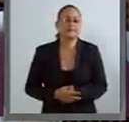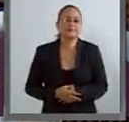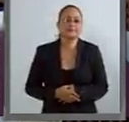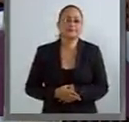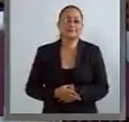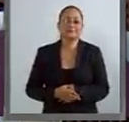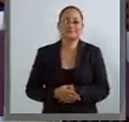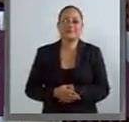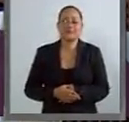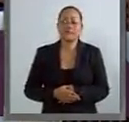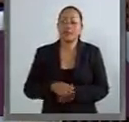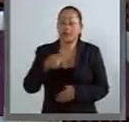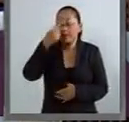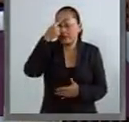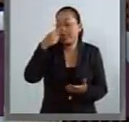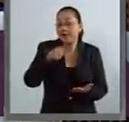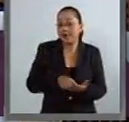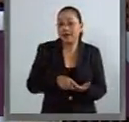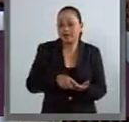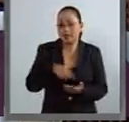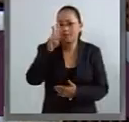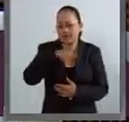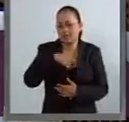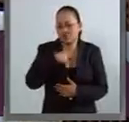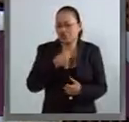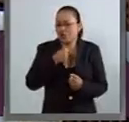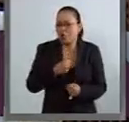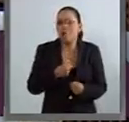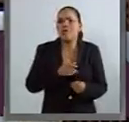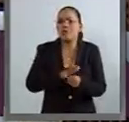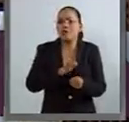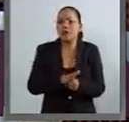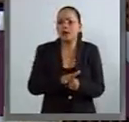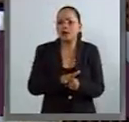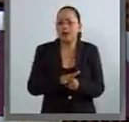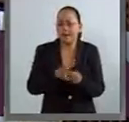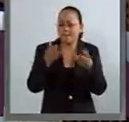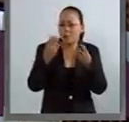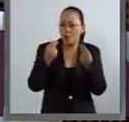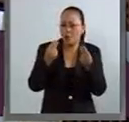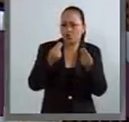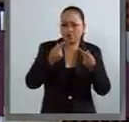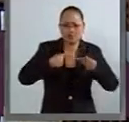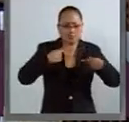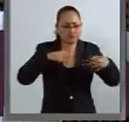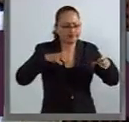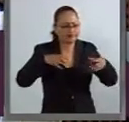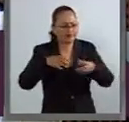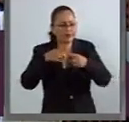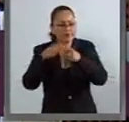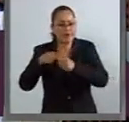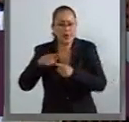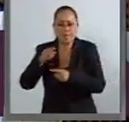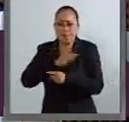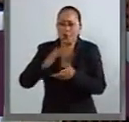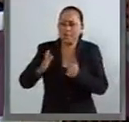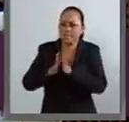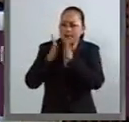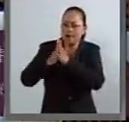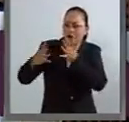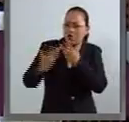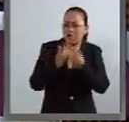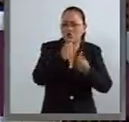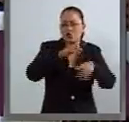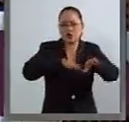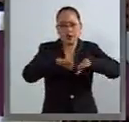todo esto, sí creo y soy una convencida de que diferentes actores terminan interviniendo en tu